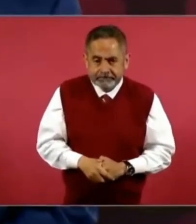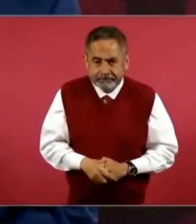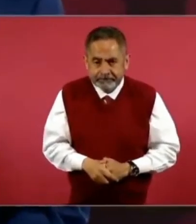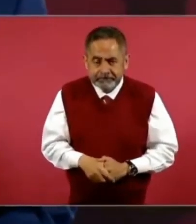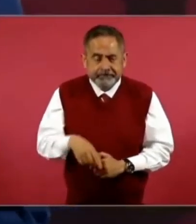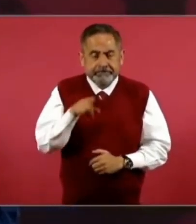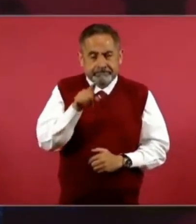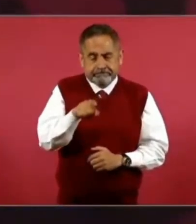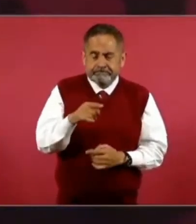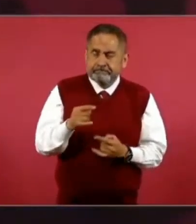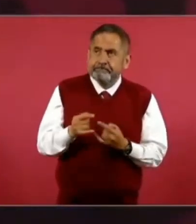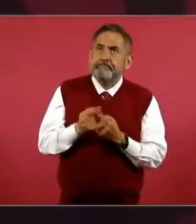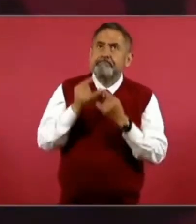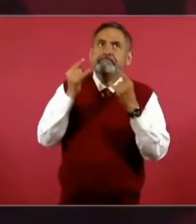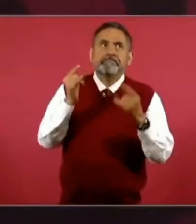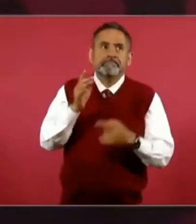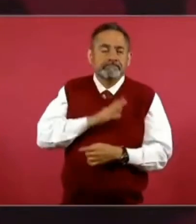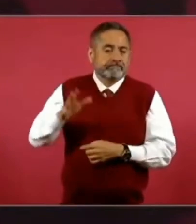trascendente